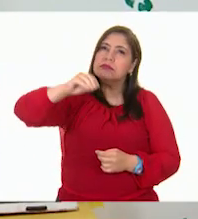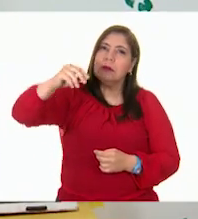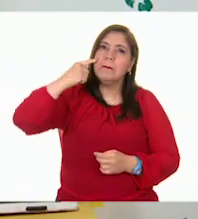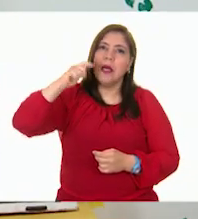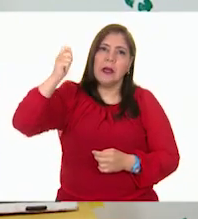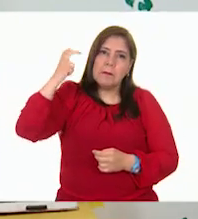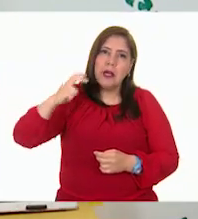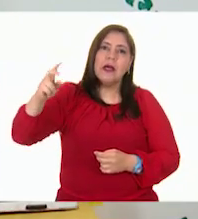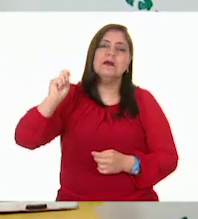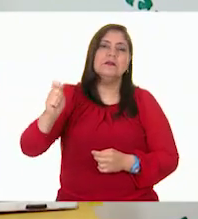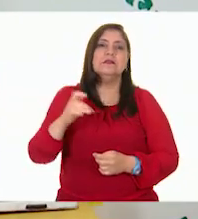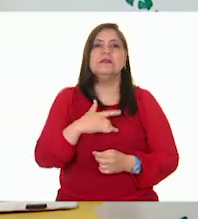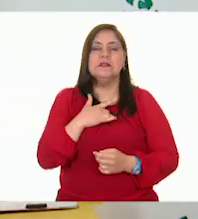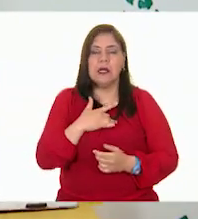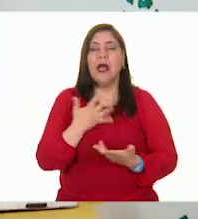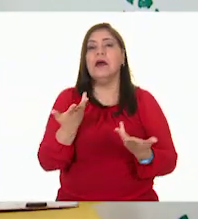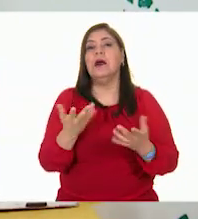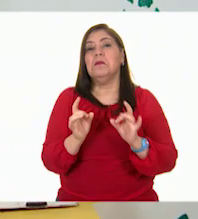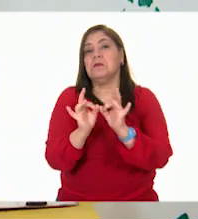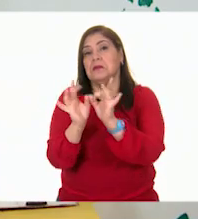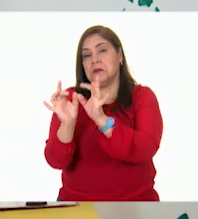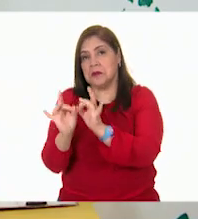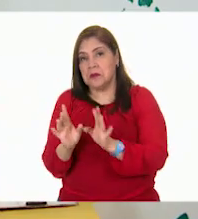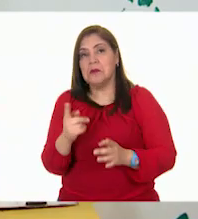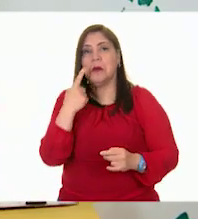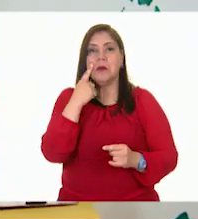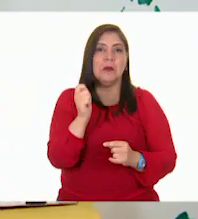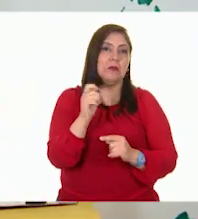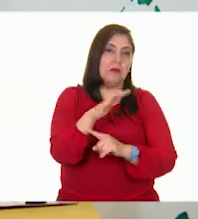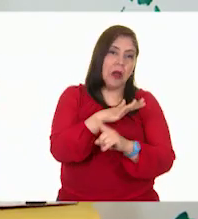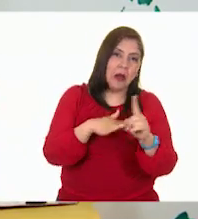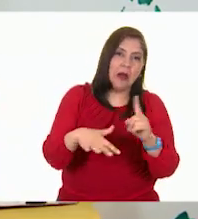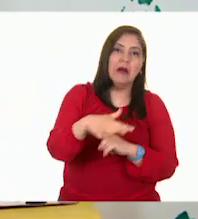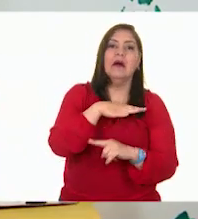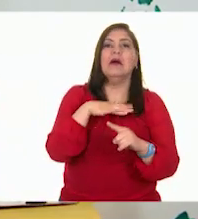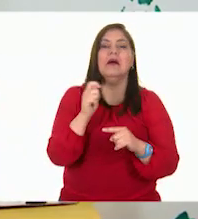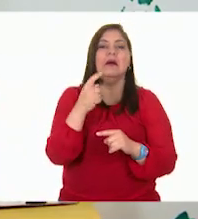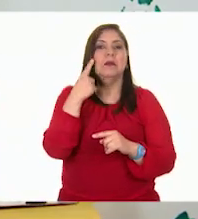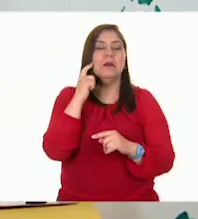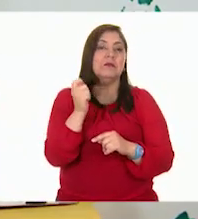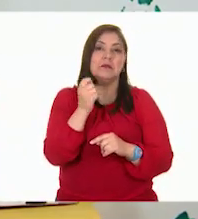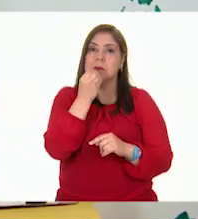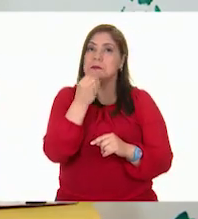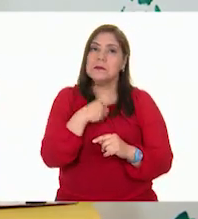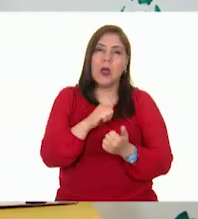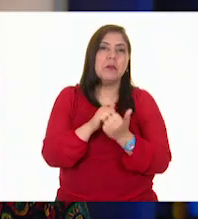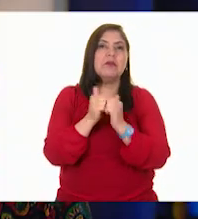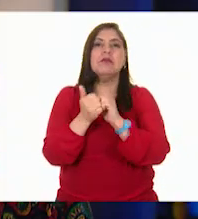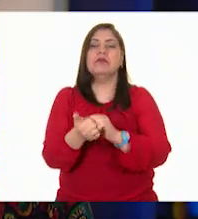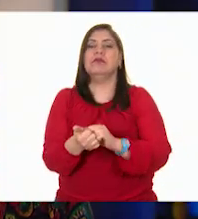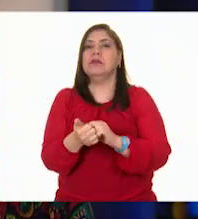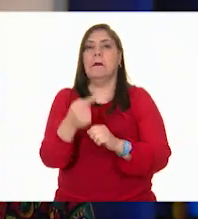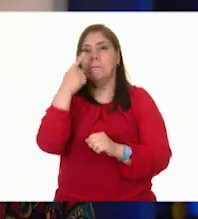sí que todas las circunstancias, cómo se han ido adaptando, cómo es su vida, ¿verdad? Recordemos que